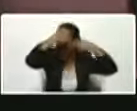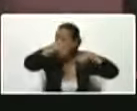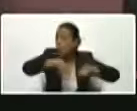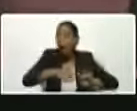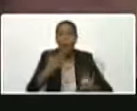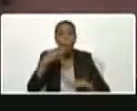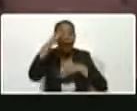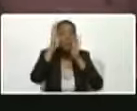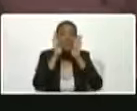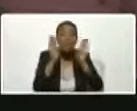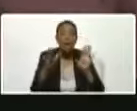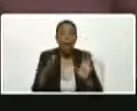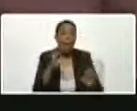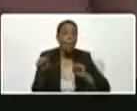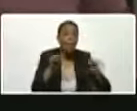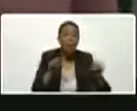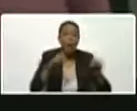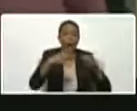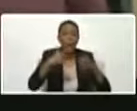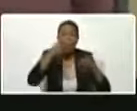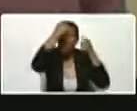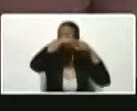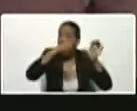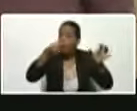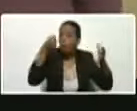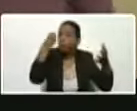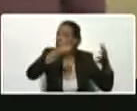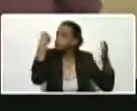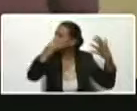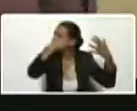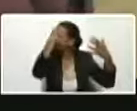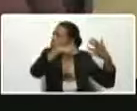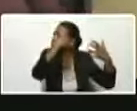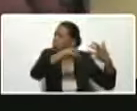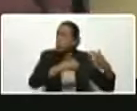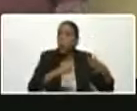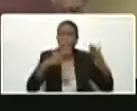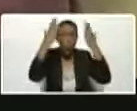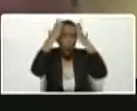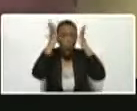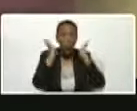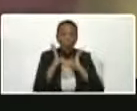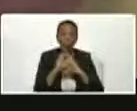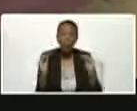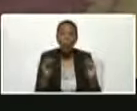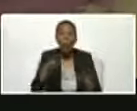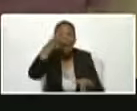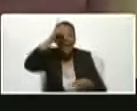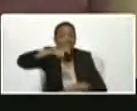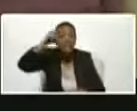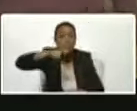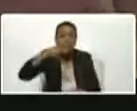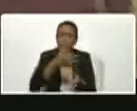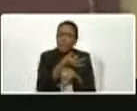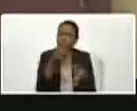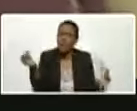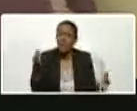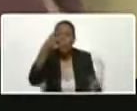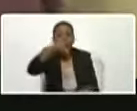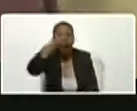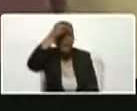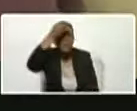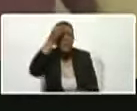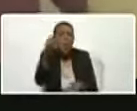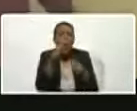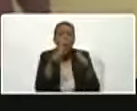con el mobiliario los materiales eh la cabez todo espectacular para que ellos puedan